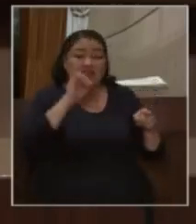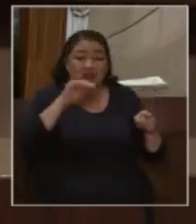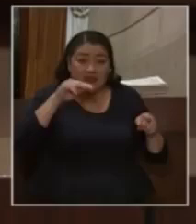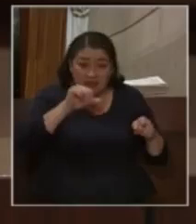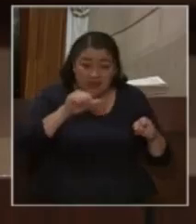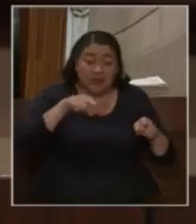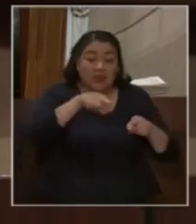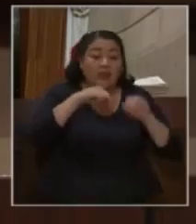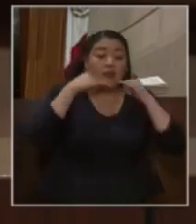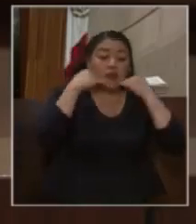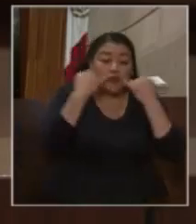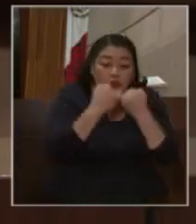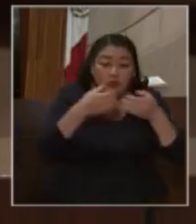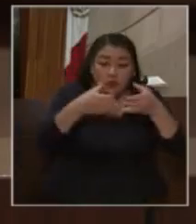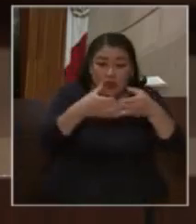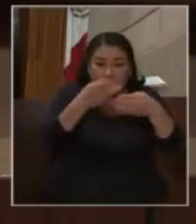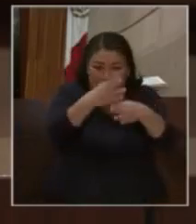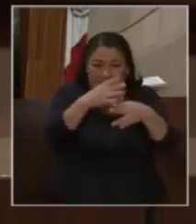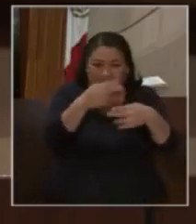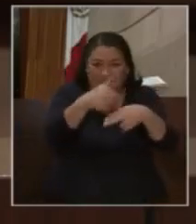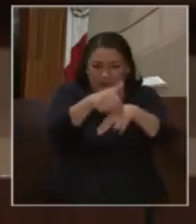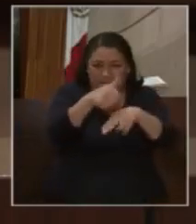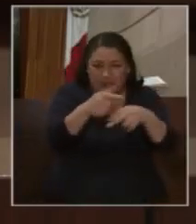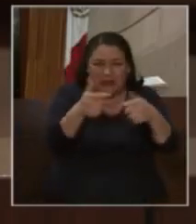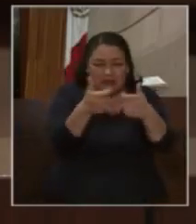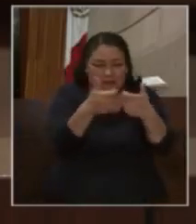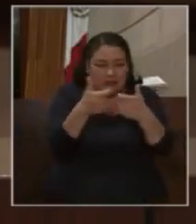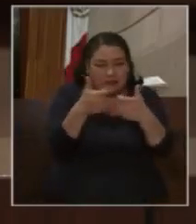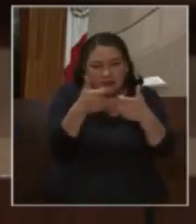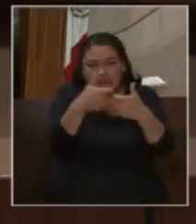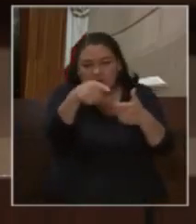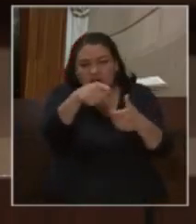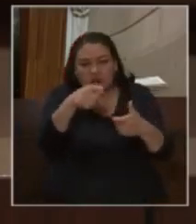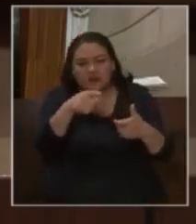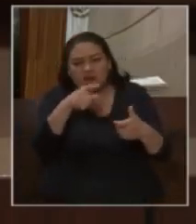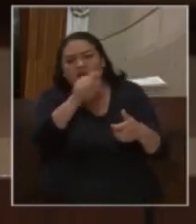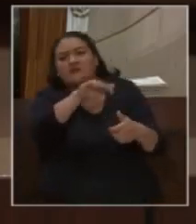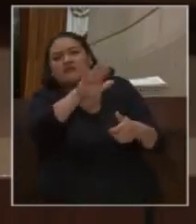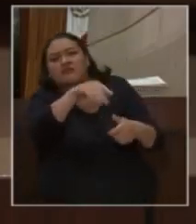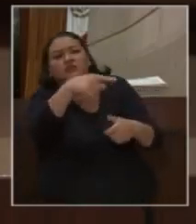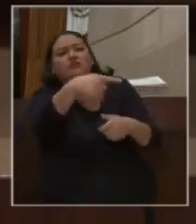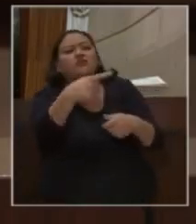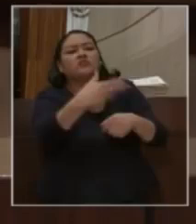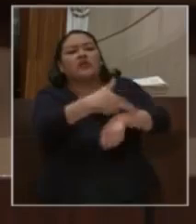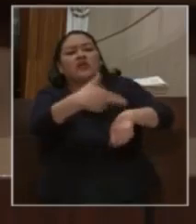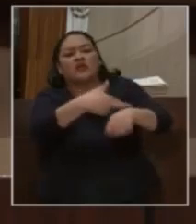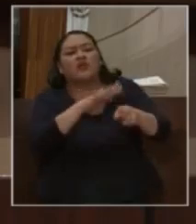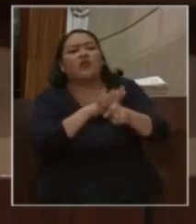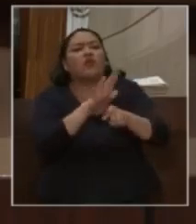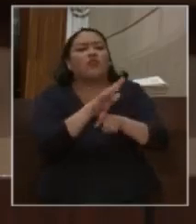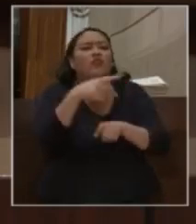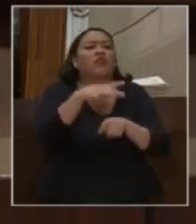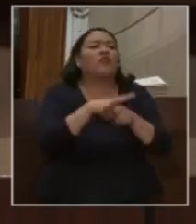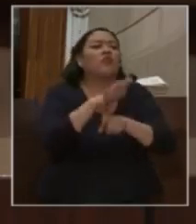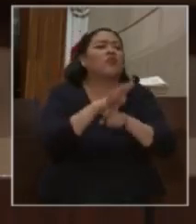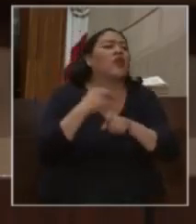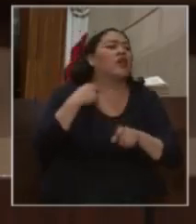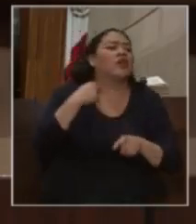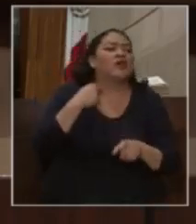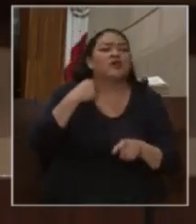con los integrantes del fideicomiso los pormenores relativos a su constitución o